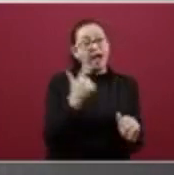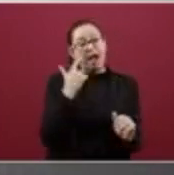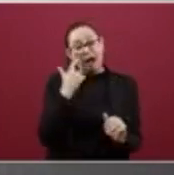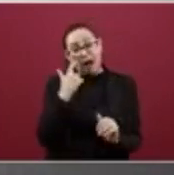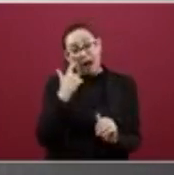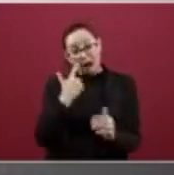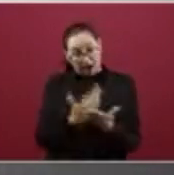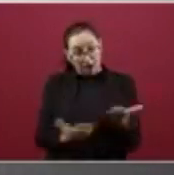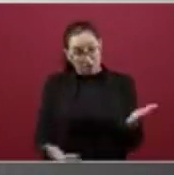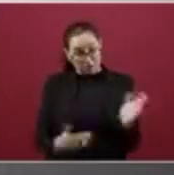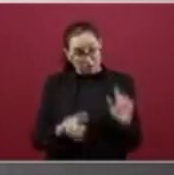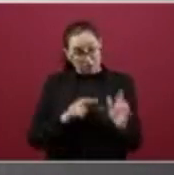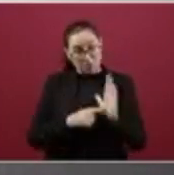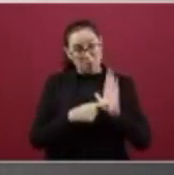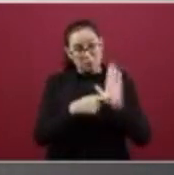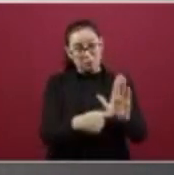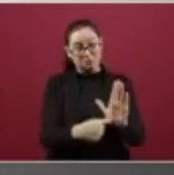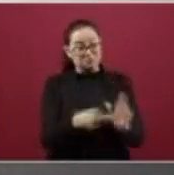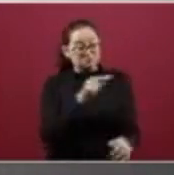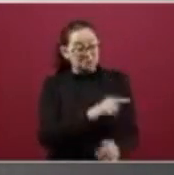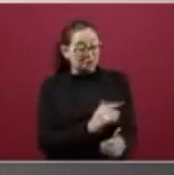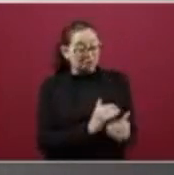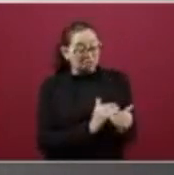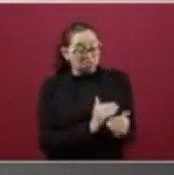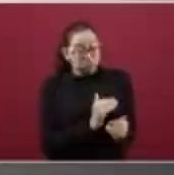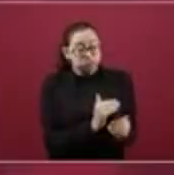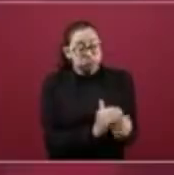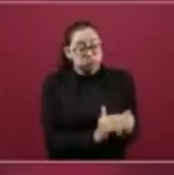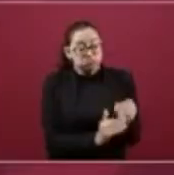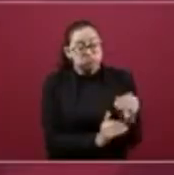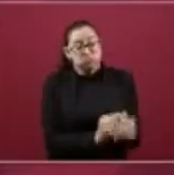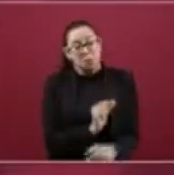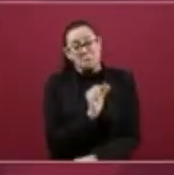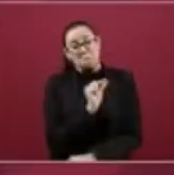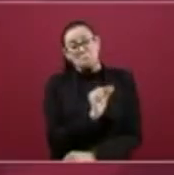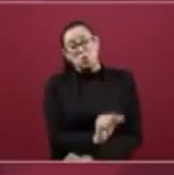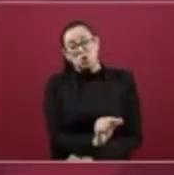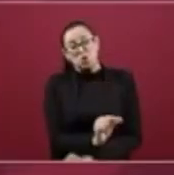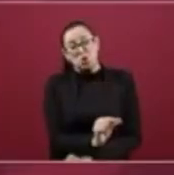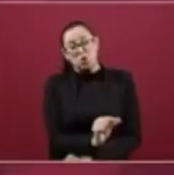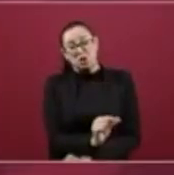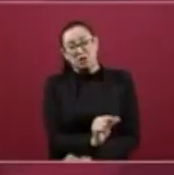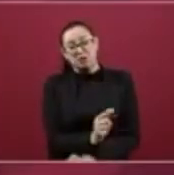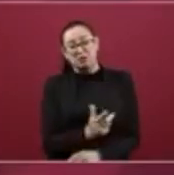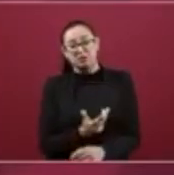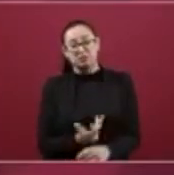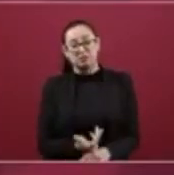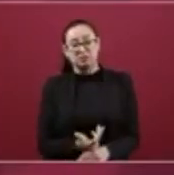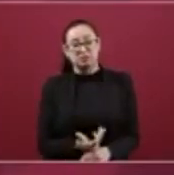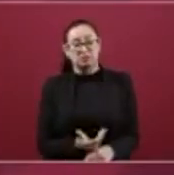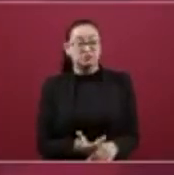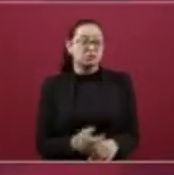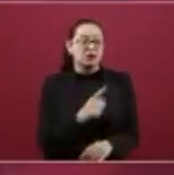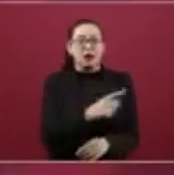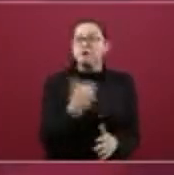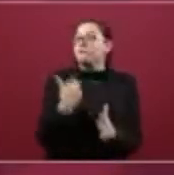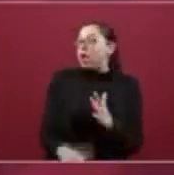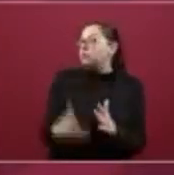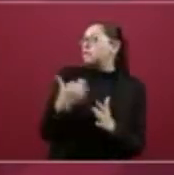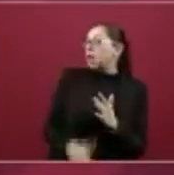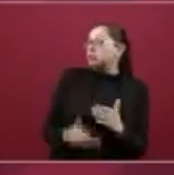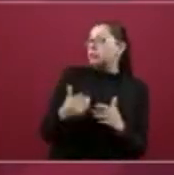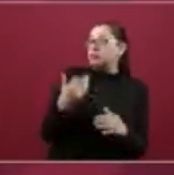exposición. Muy poquito. Pueden decir que todavía les falta tiempo, va a haber más